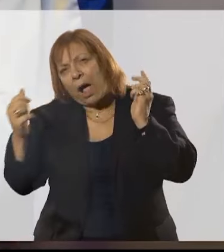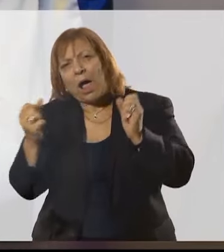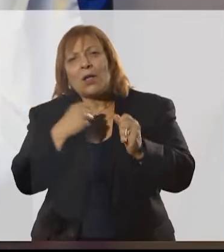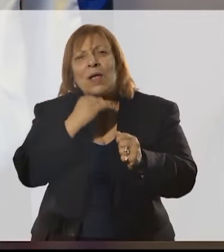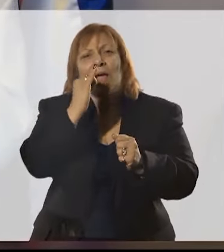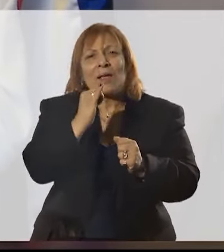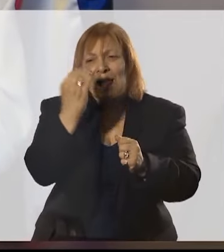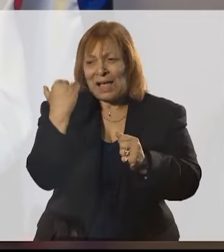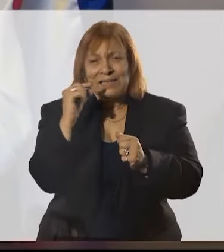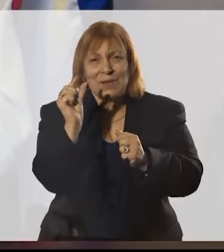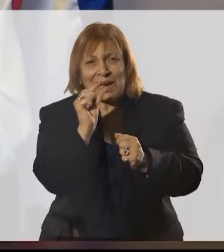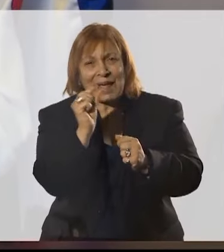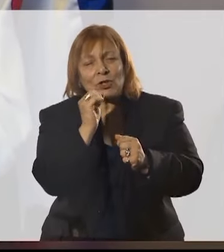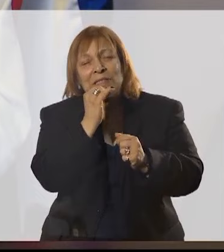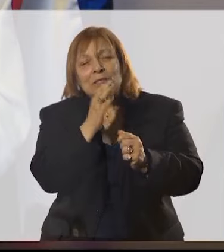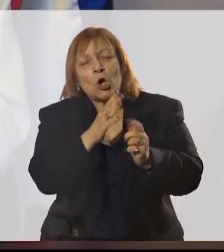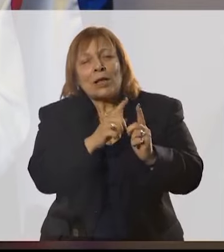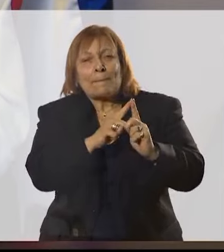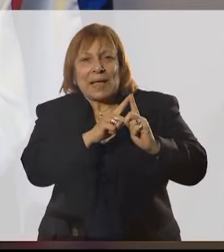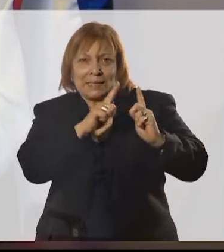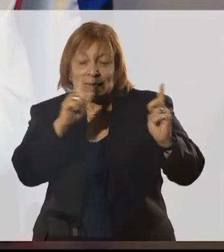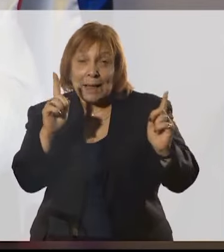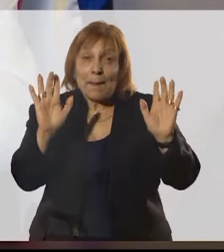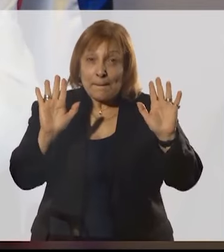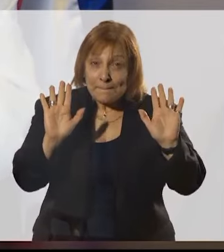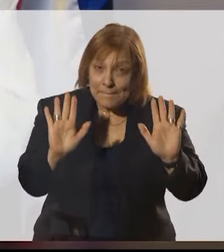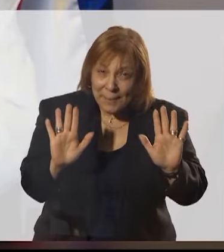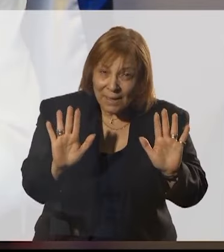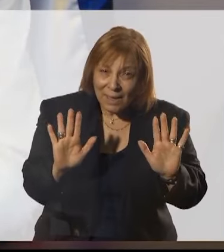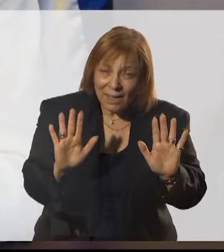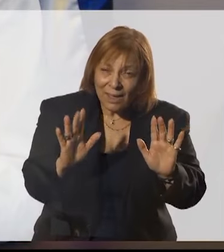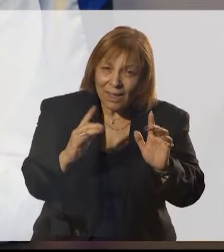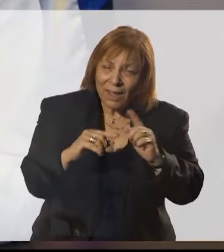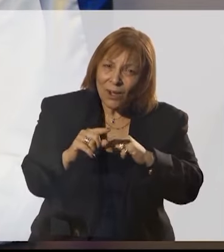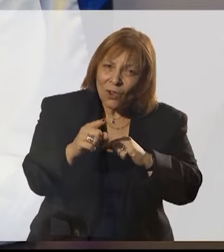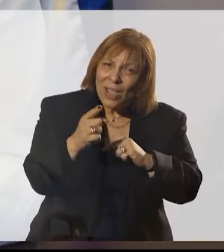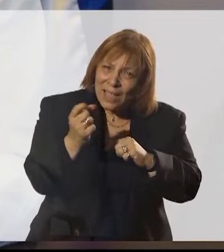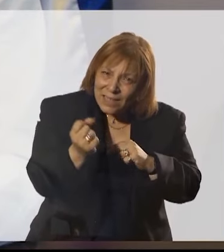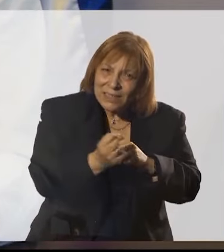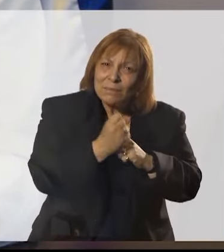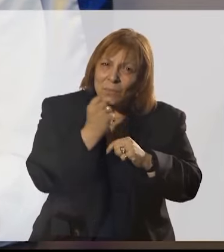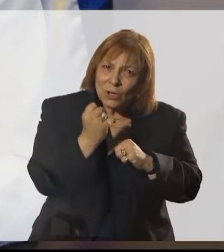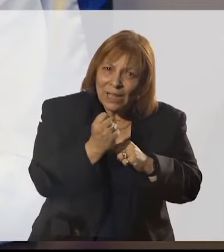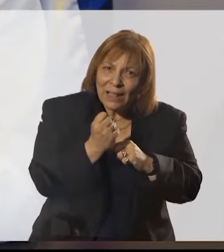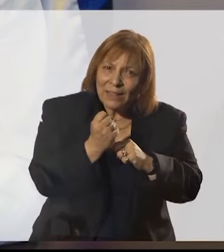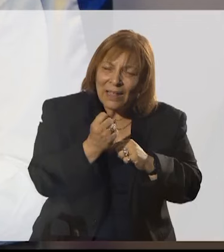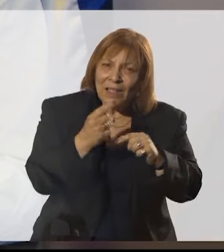otras razones a las que refería hace un instante pero acaso es impresindible